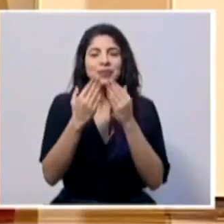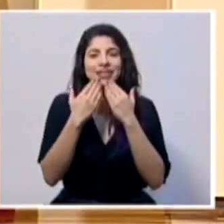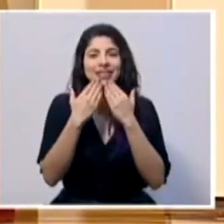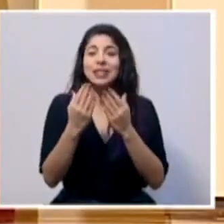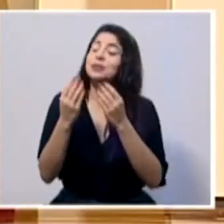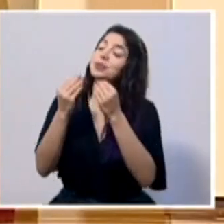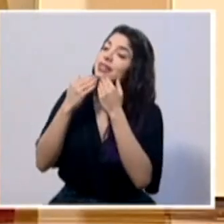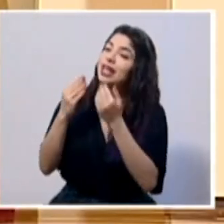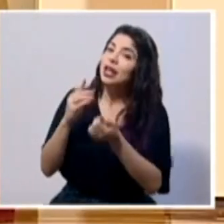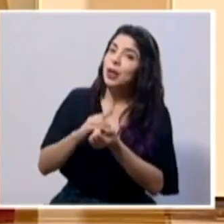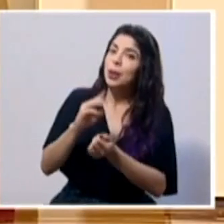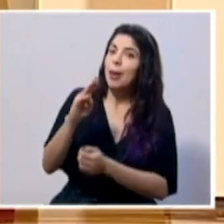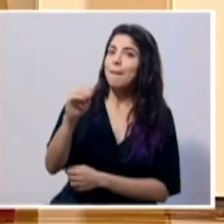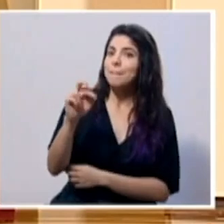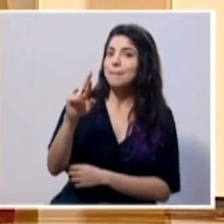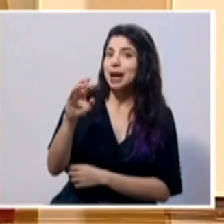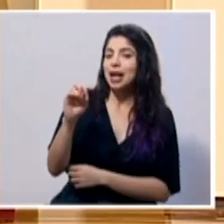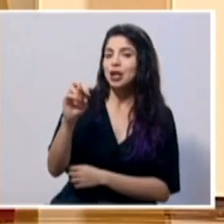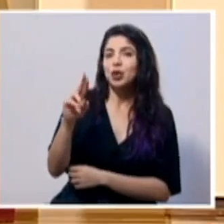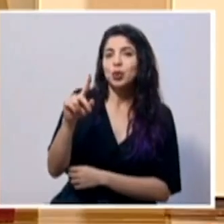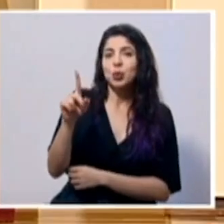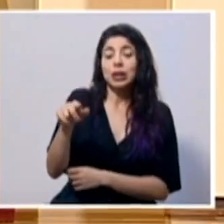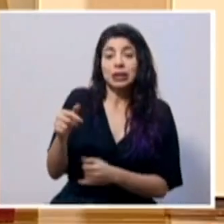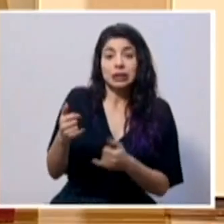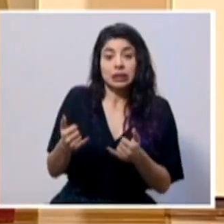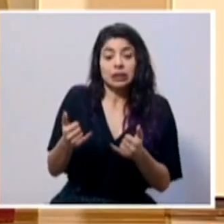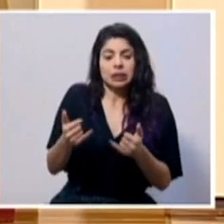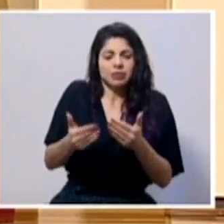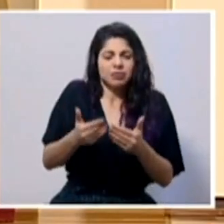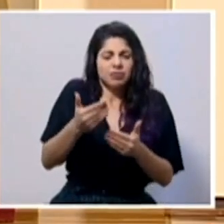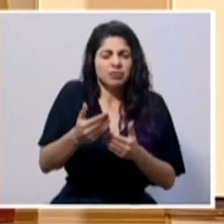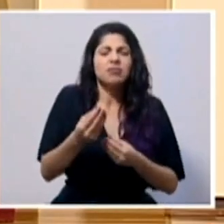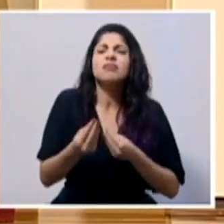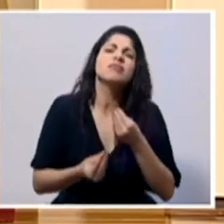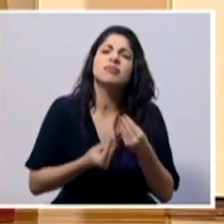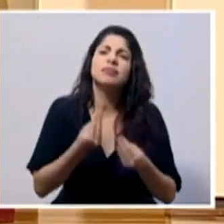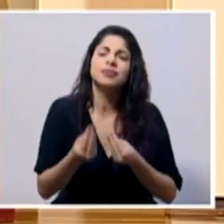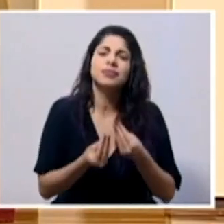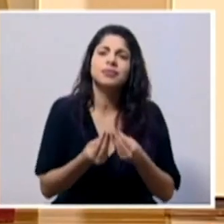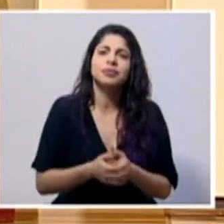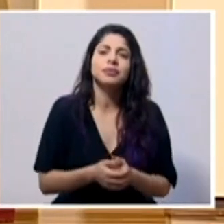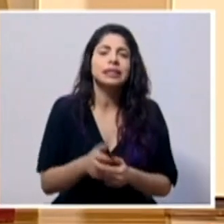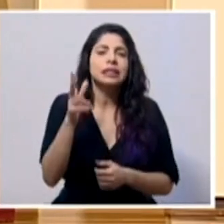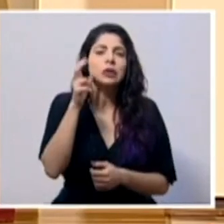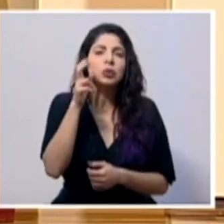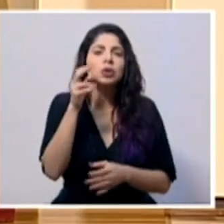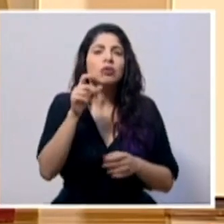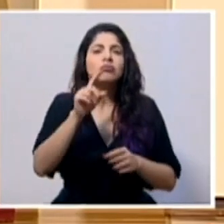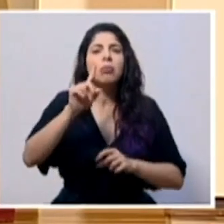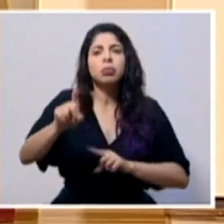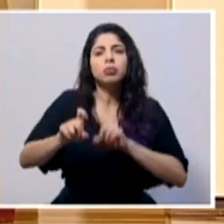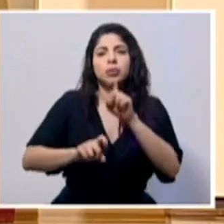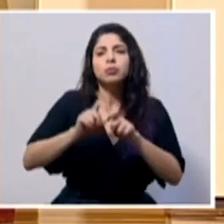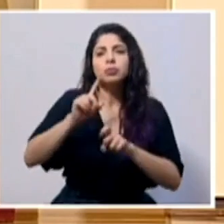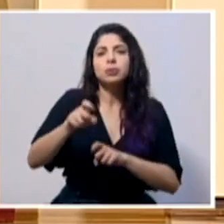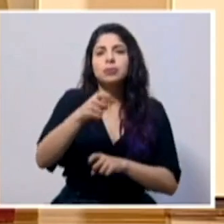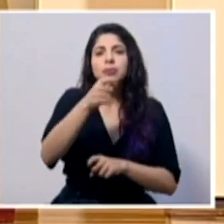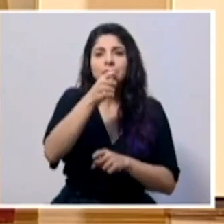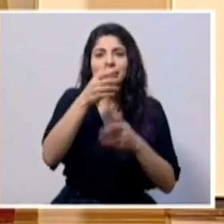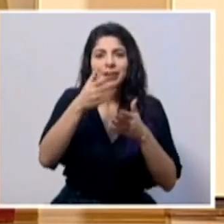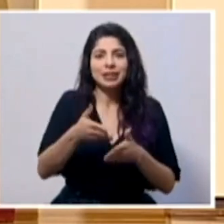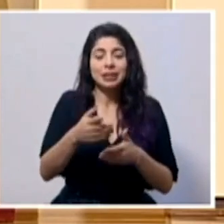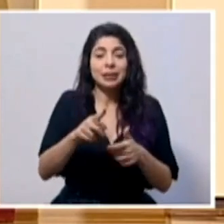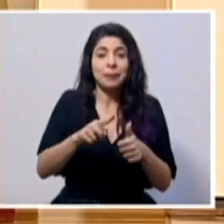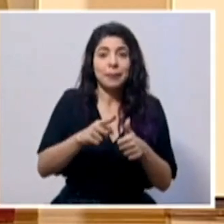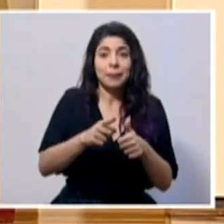Muchísimas gracias al doctor Mario Ruiz. De inmediato vamos a proceder a escuchar las consultas de los colegas.